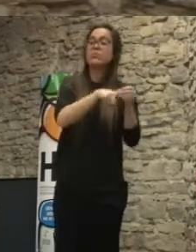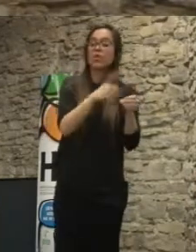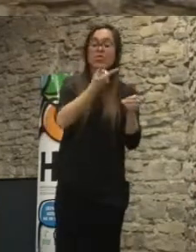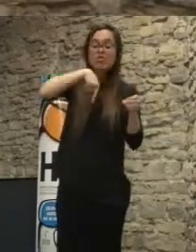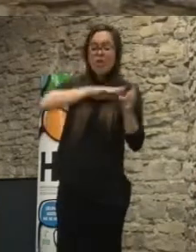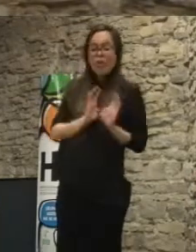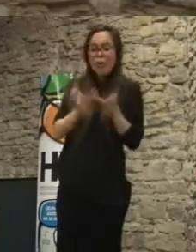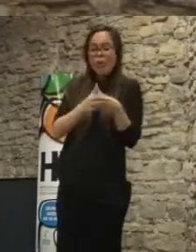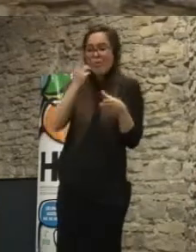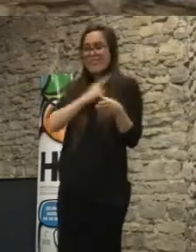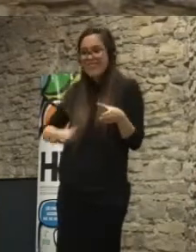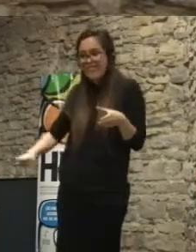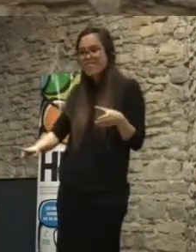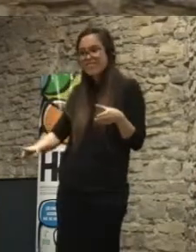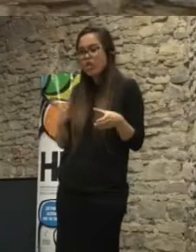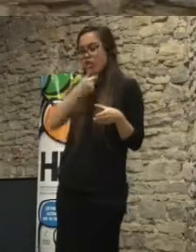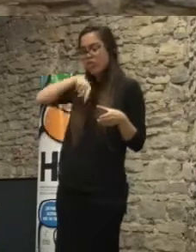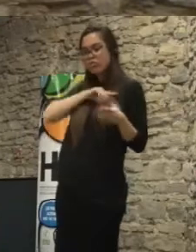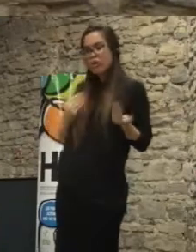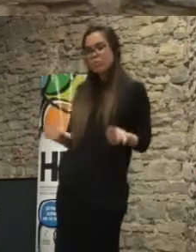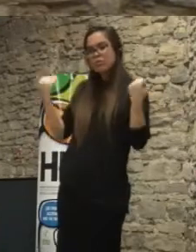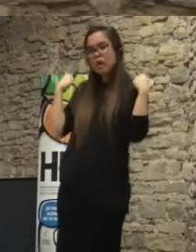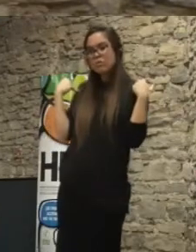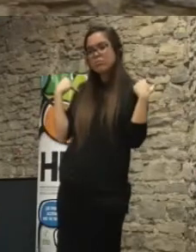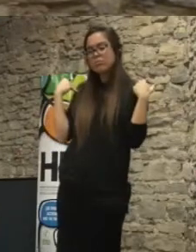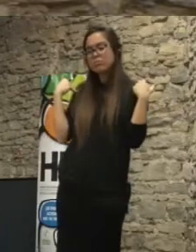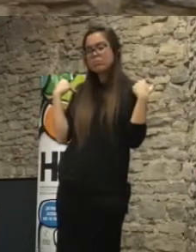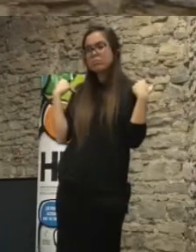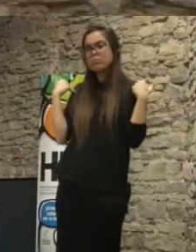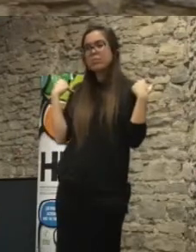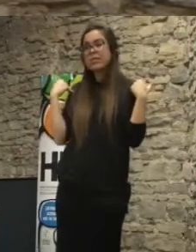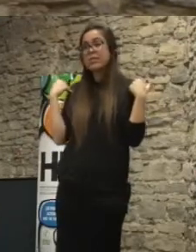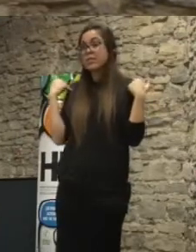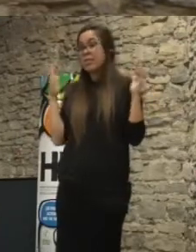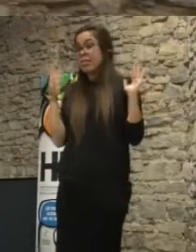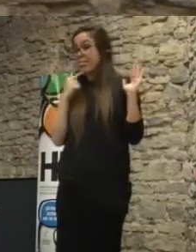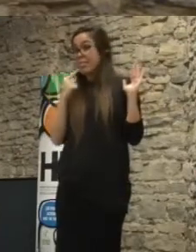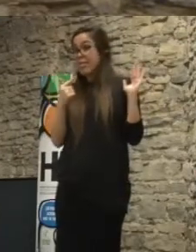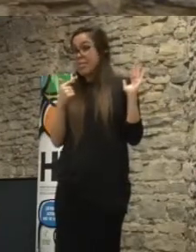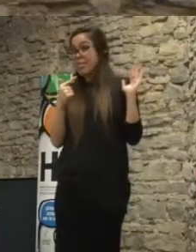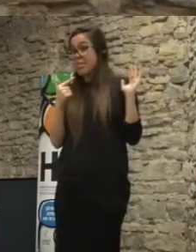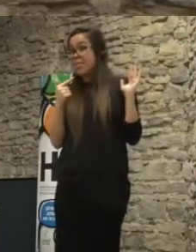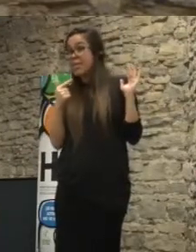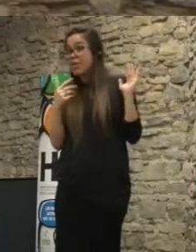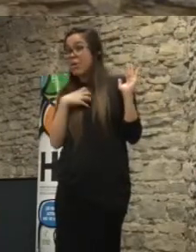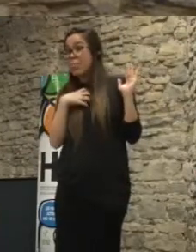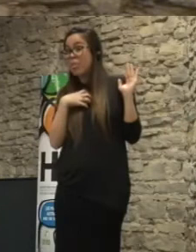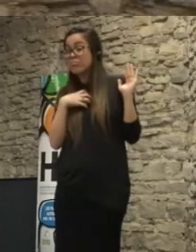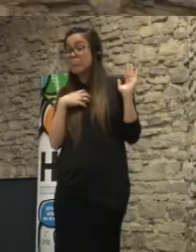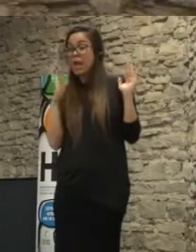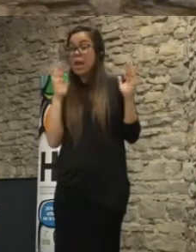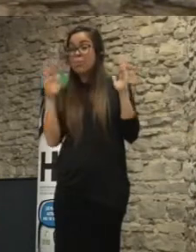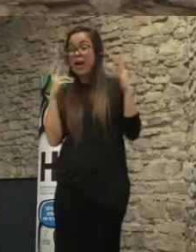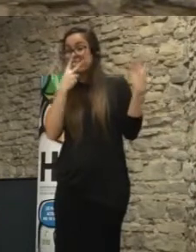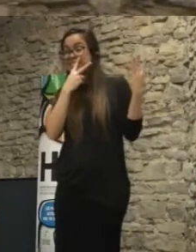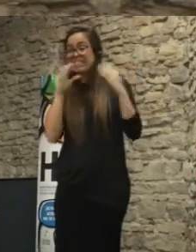infantil, pues nosotros nos encargábamos, y seguramente no se puede decir que a finales de los 70 pues la sociedad